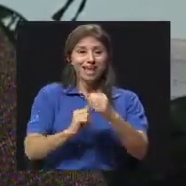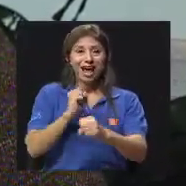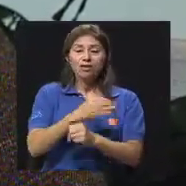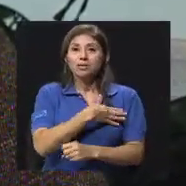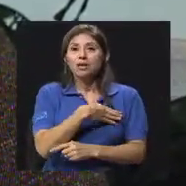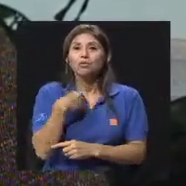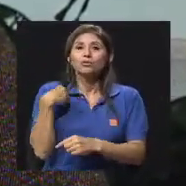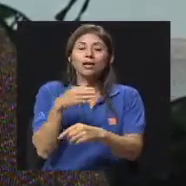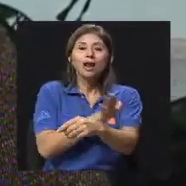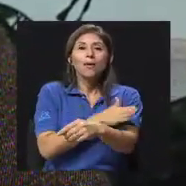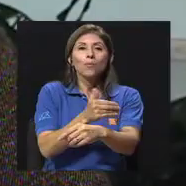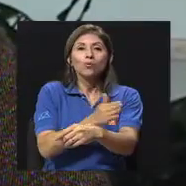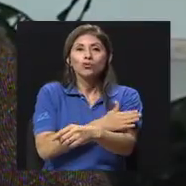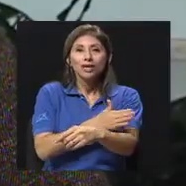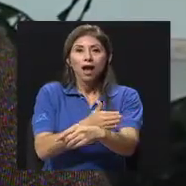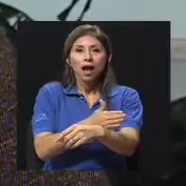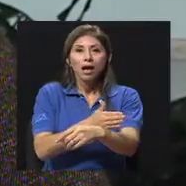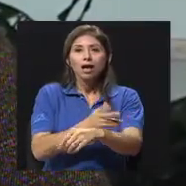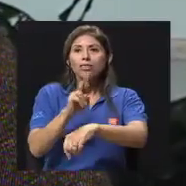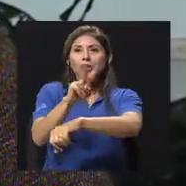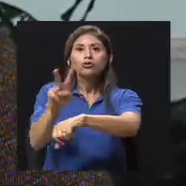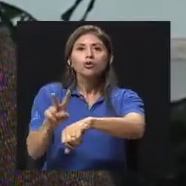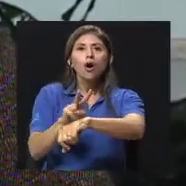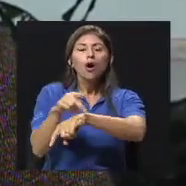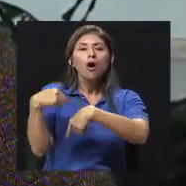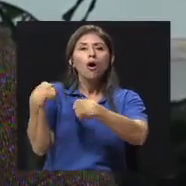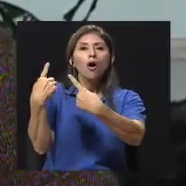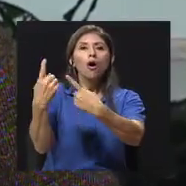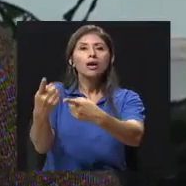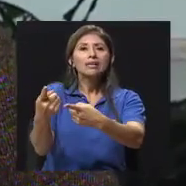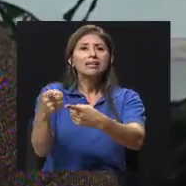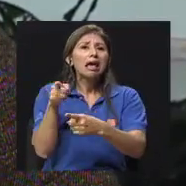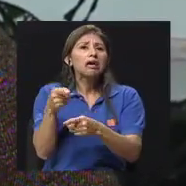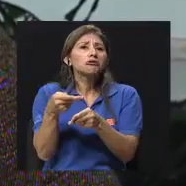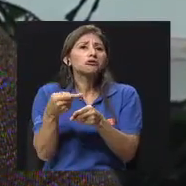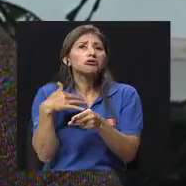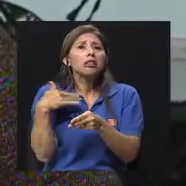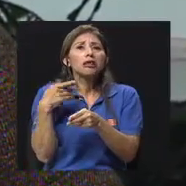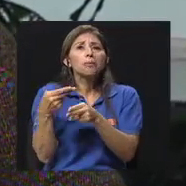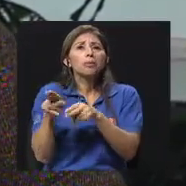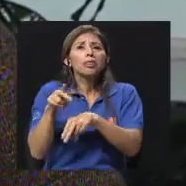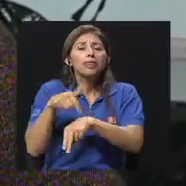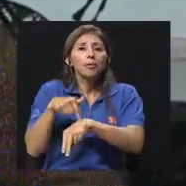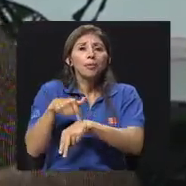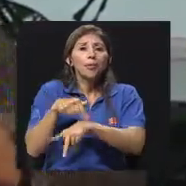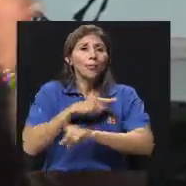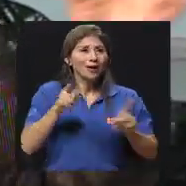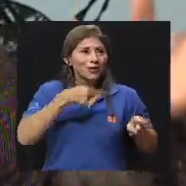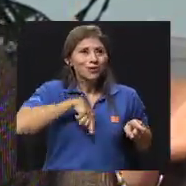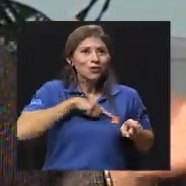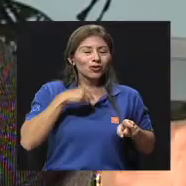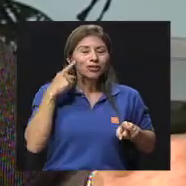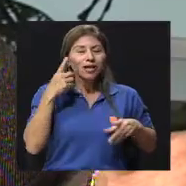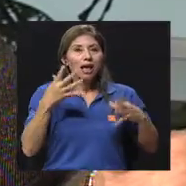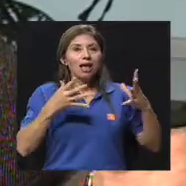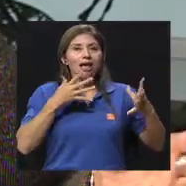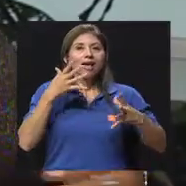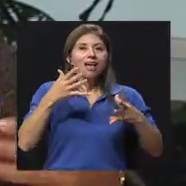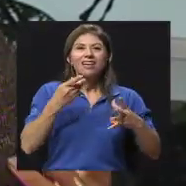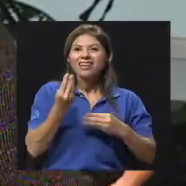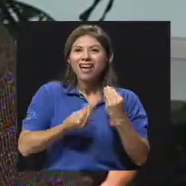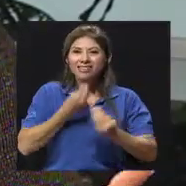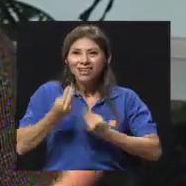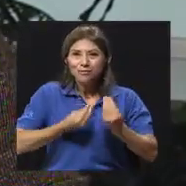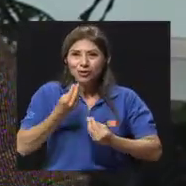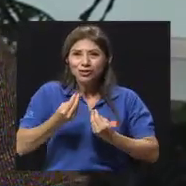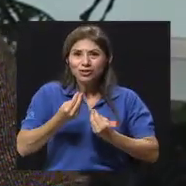A las dos horas, para ellos han pasado apenas 5 minutos. Para nosotros ya los oídos se nos están reventando. Ya los vidrios están estallando. ¿Pero